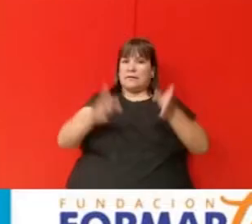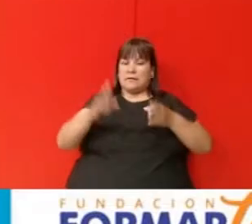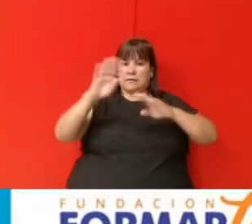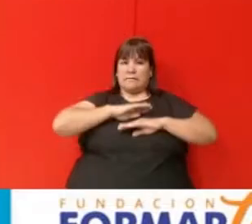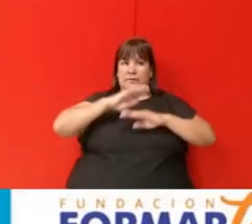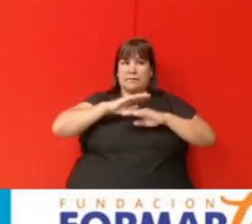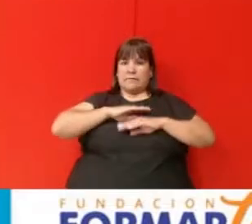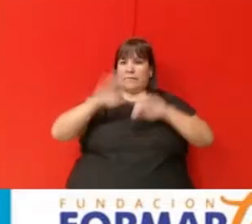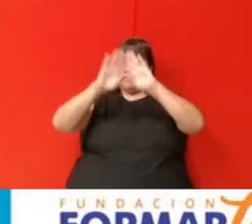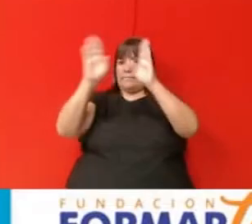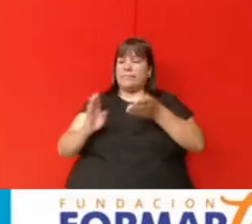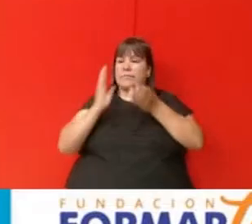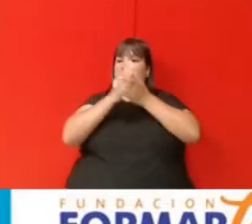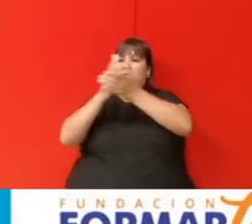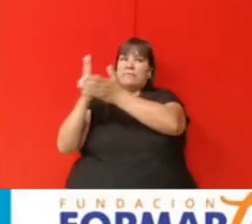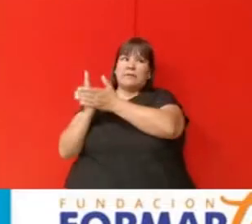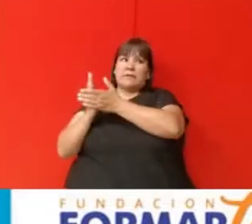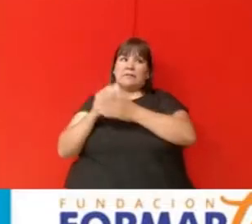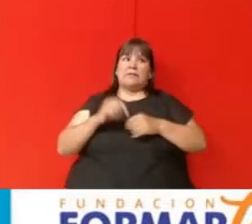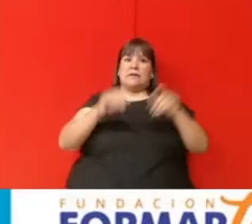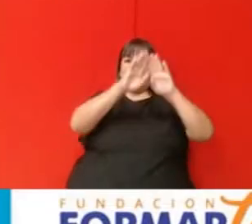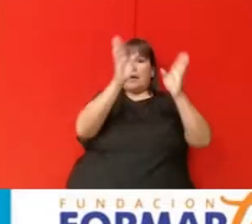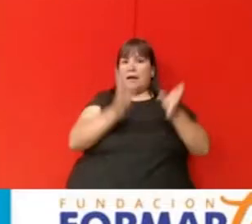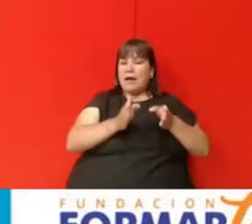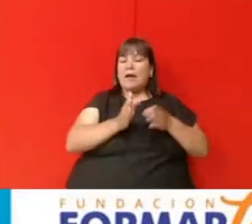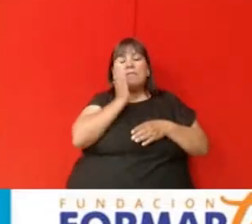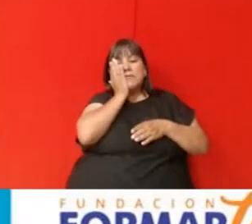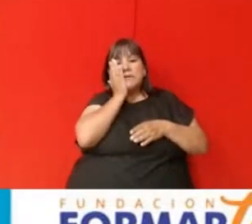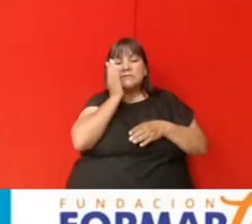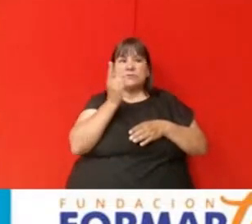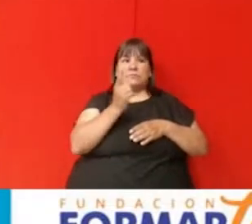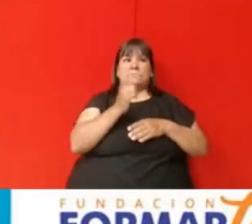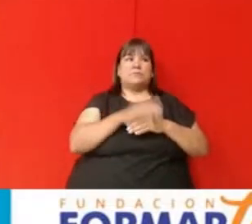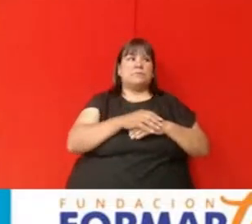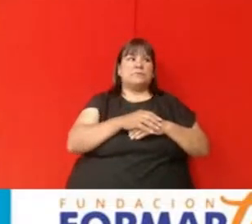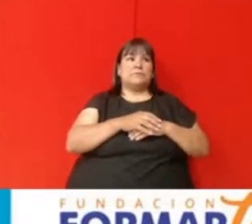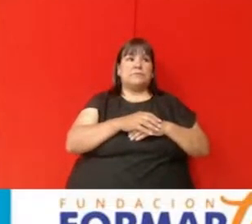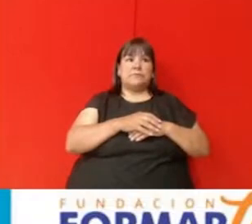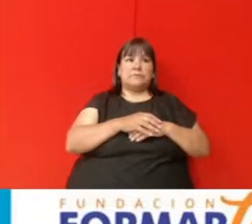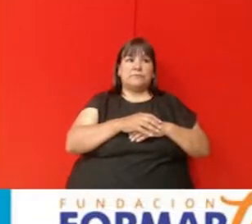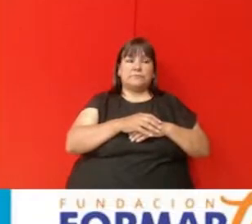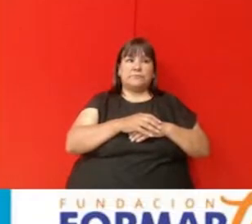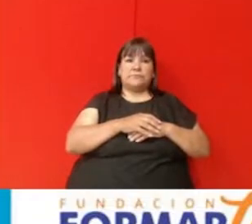biblioteca, una habitación, que ahí, cuando hice la plantilla se me